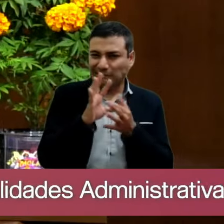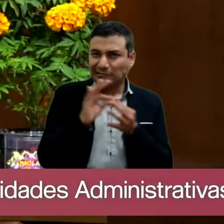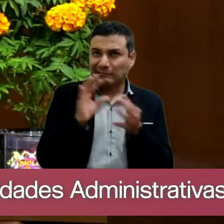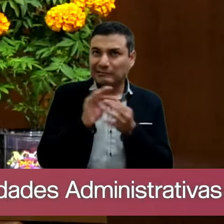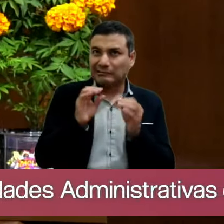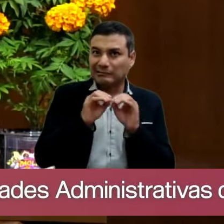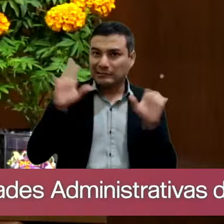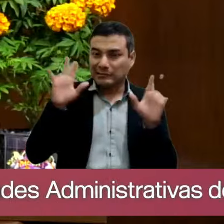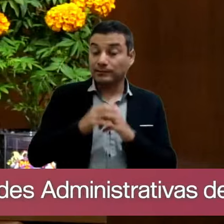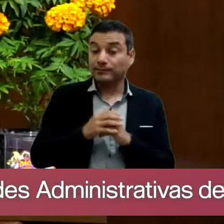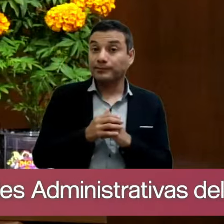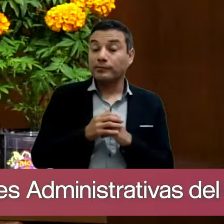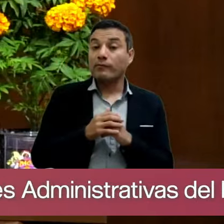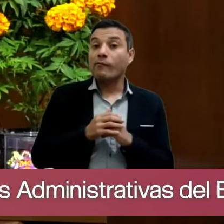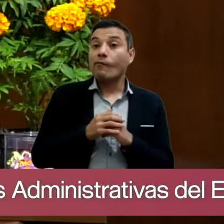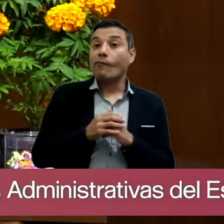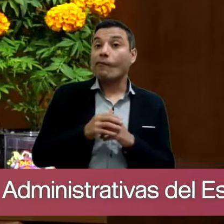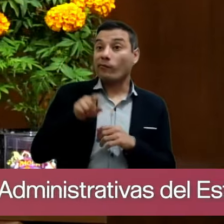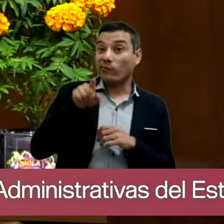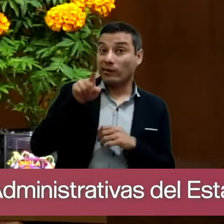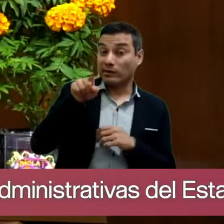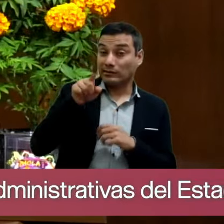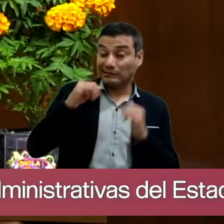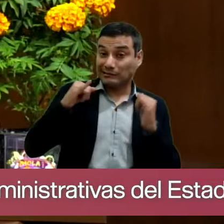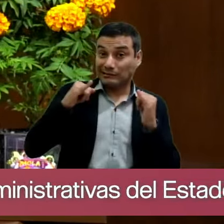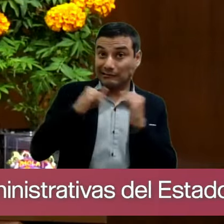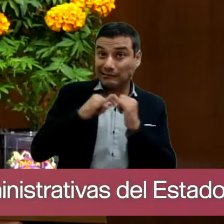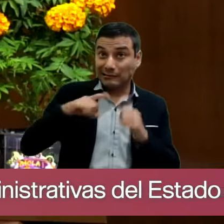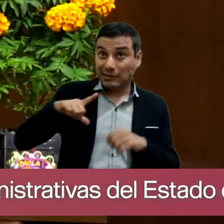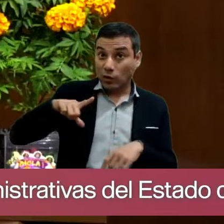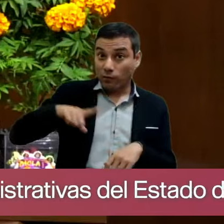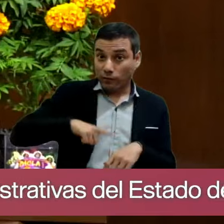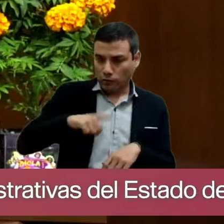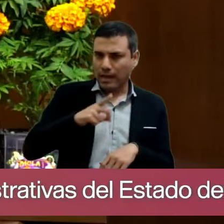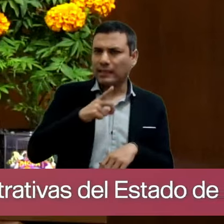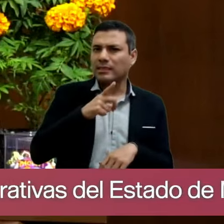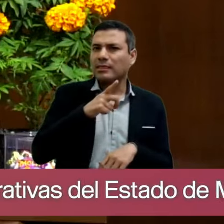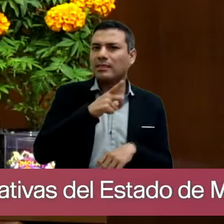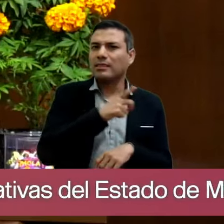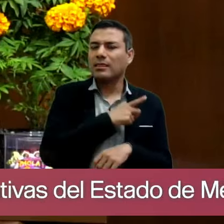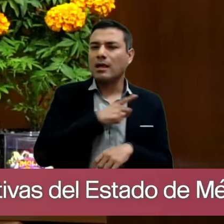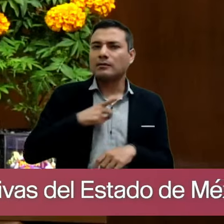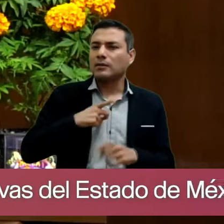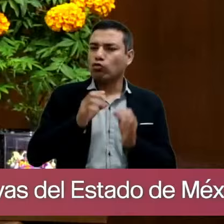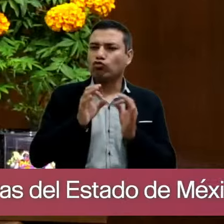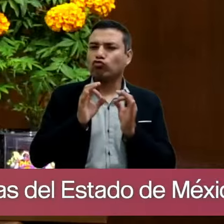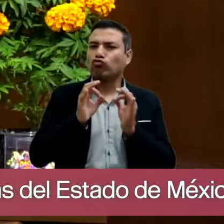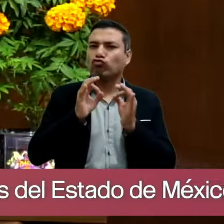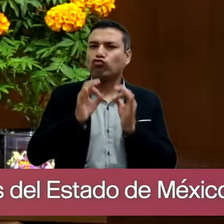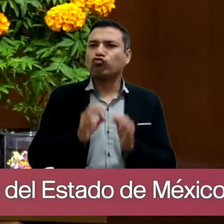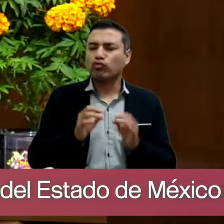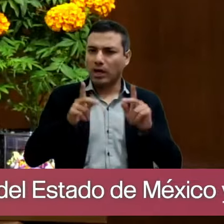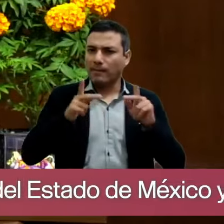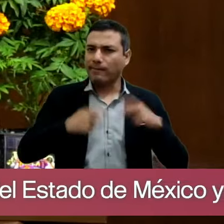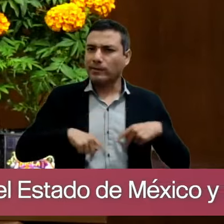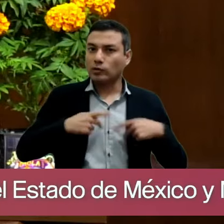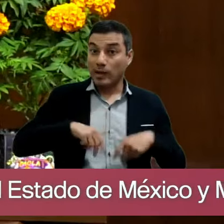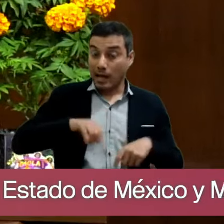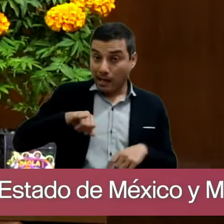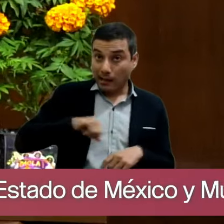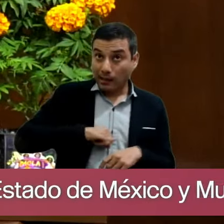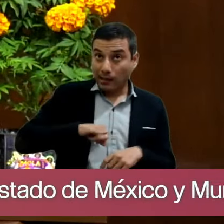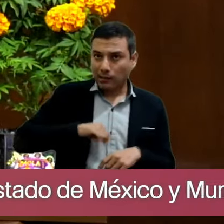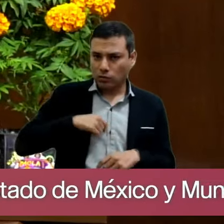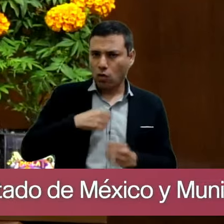sujetos obligados, es decir, las dependencias, deberán poner a disposición de los interesados la información de